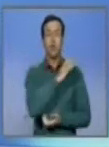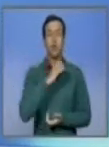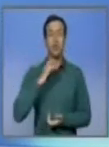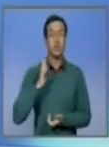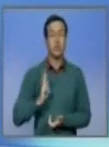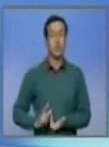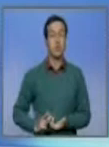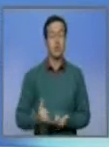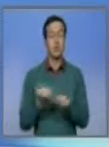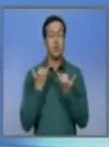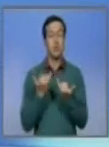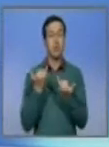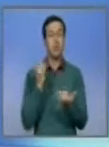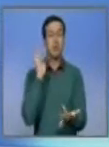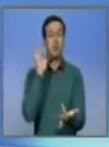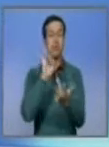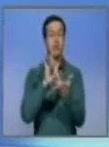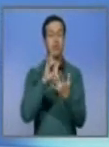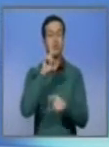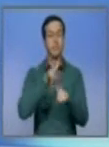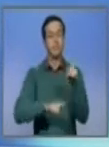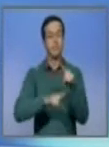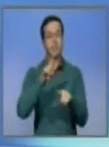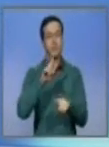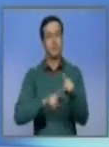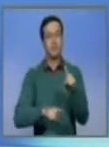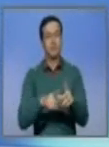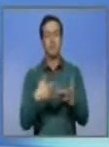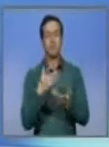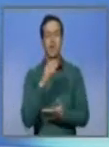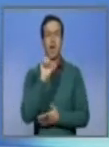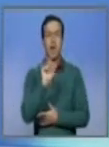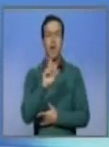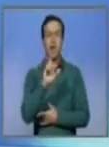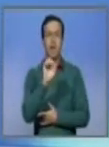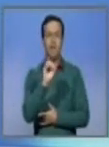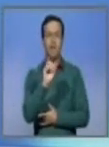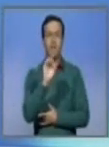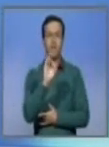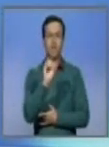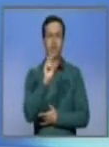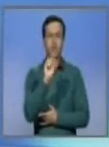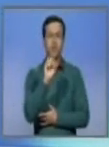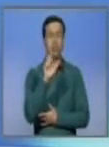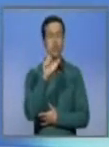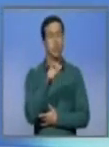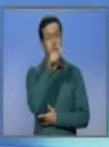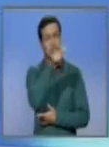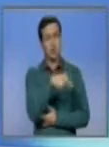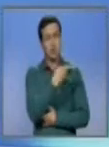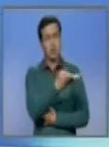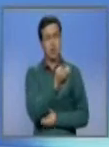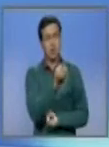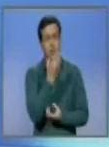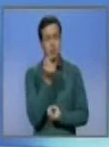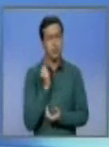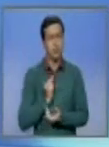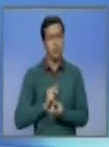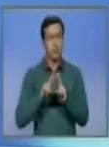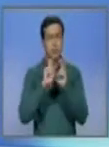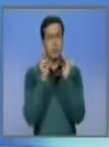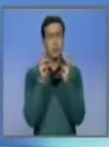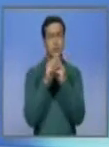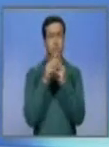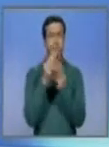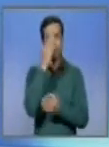Hacemos contacto en este momento con nuestro enviado especial, Alfonso Reyes, quien nos brindará los pormenores de esta cumbre.